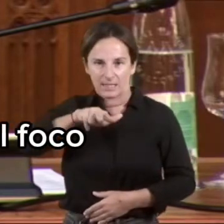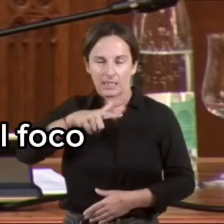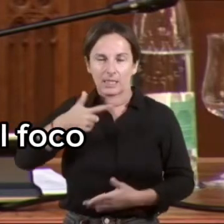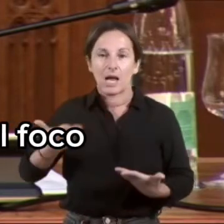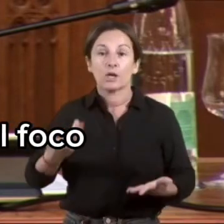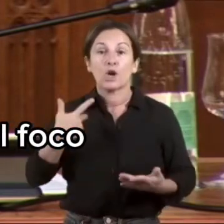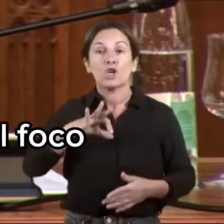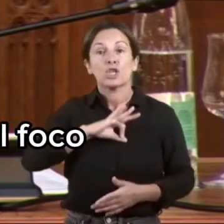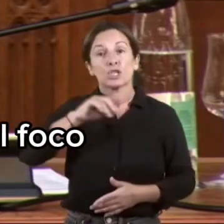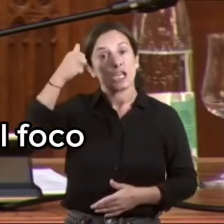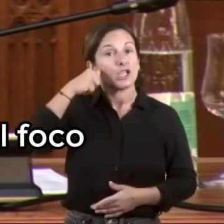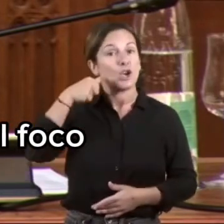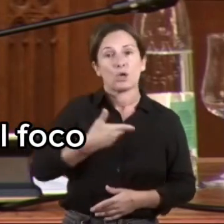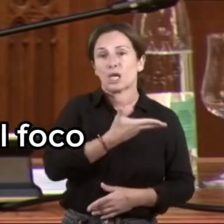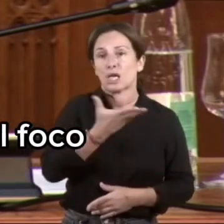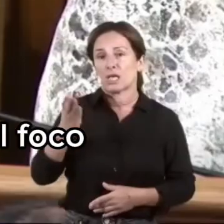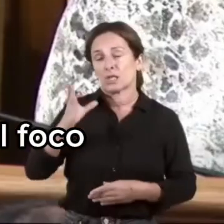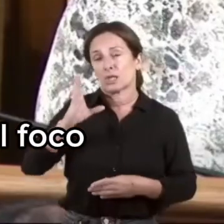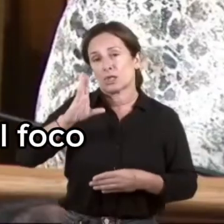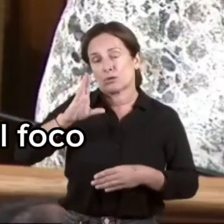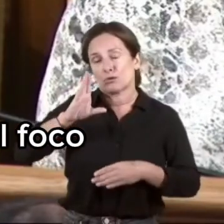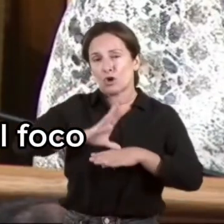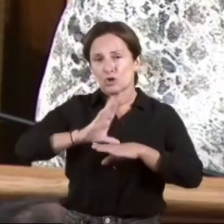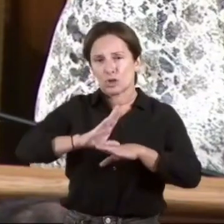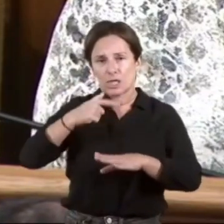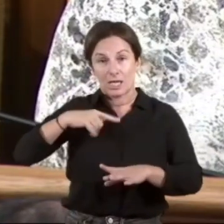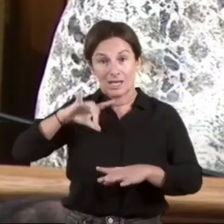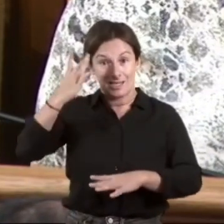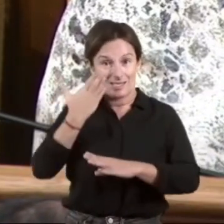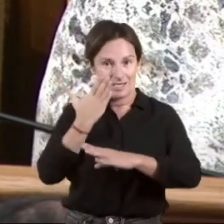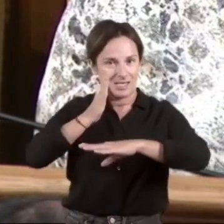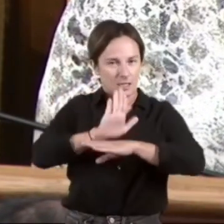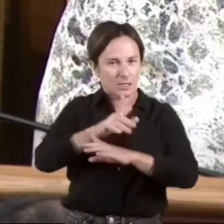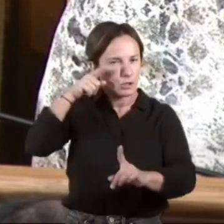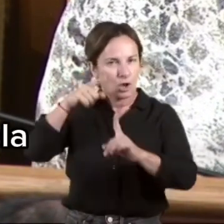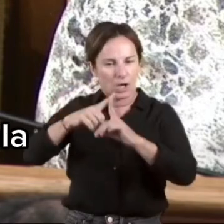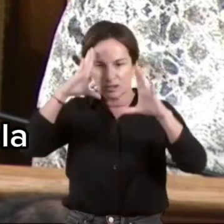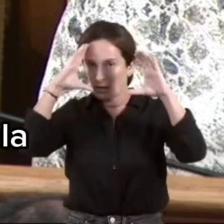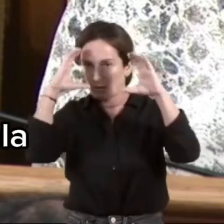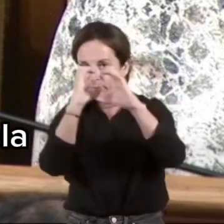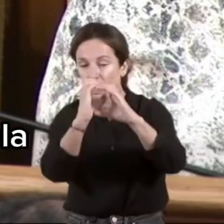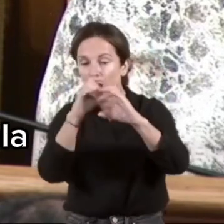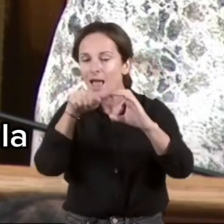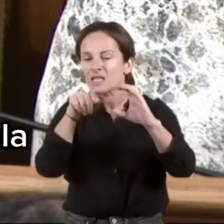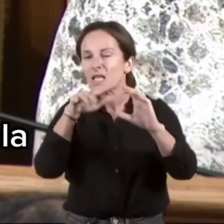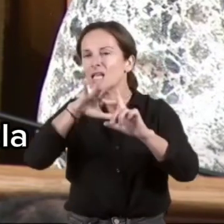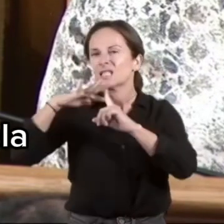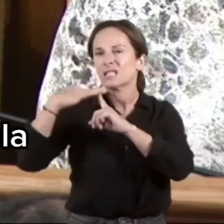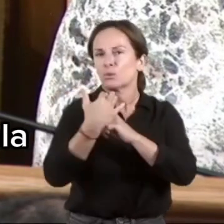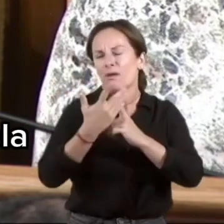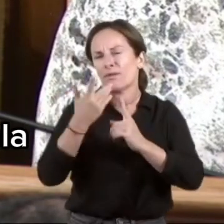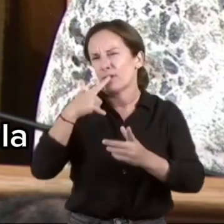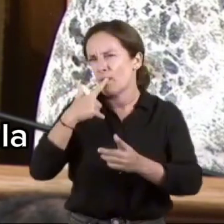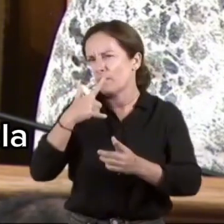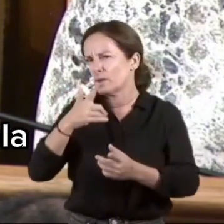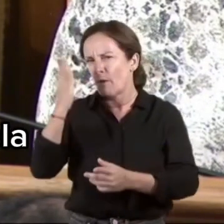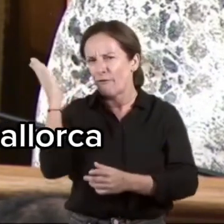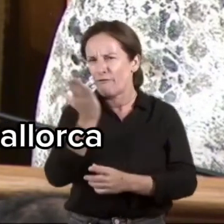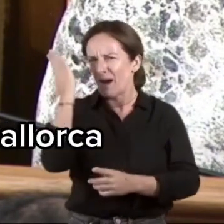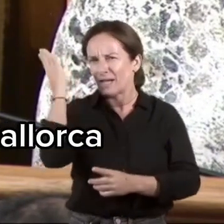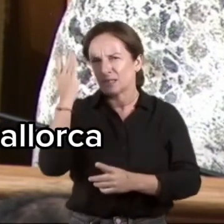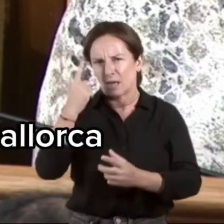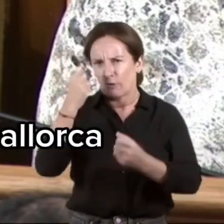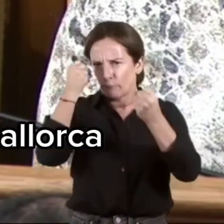esta iniciativa tiene como objetivo poner el foco ante una situación que afecta profundamente a nuestra